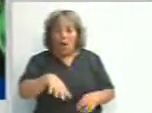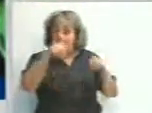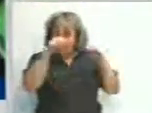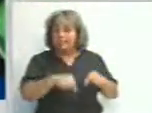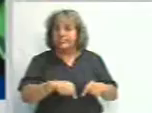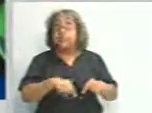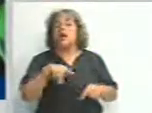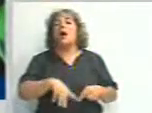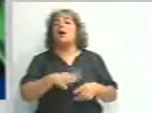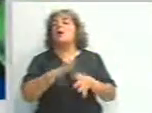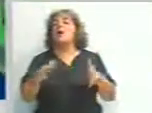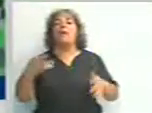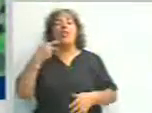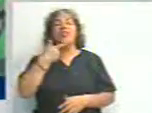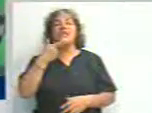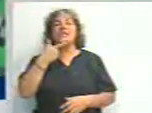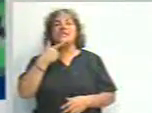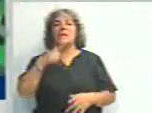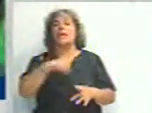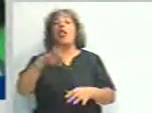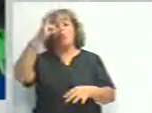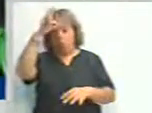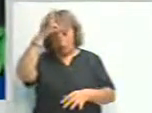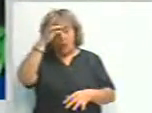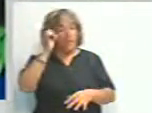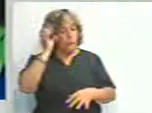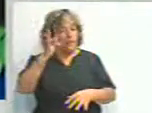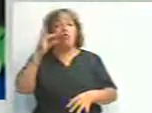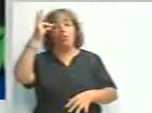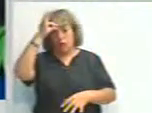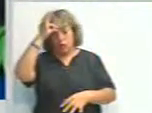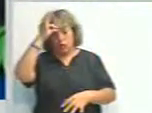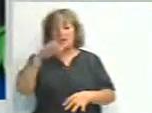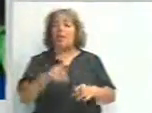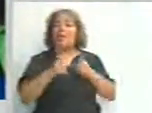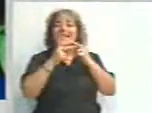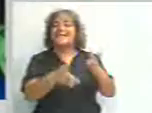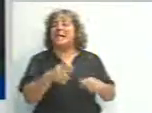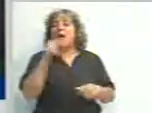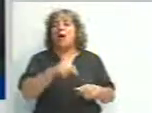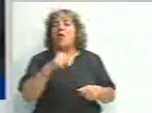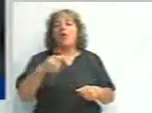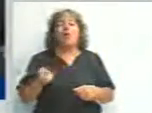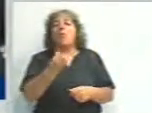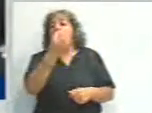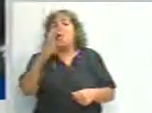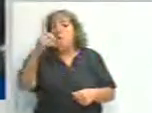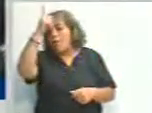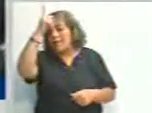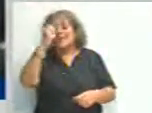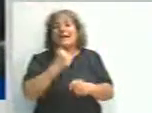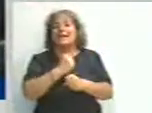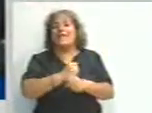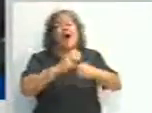en este punto hay 12 efectivos, perdón. Ahora, decirte cuántos efectivos trabajan en todo